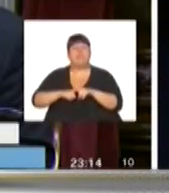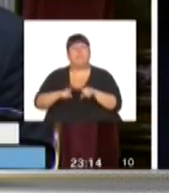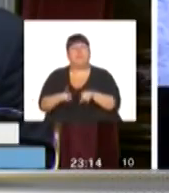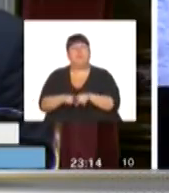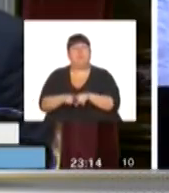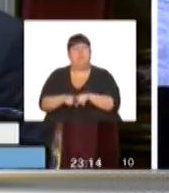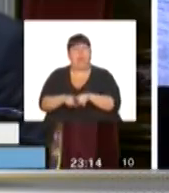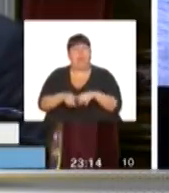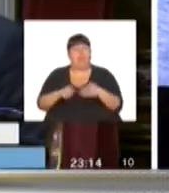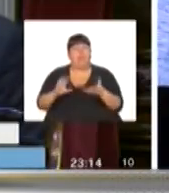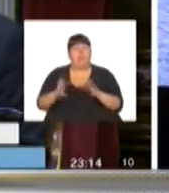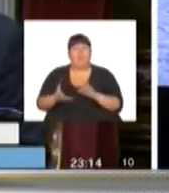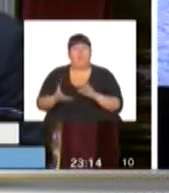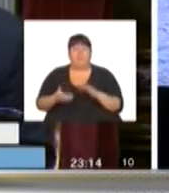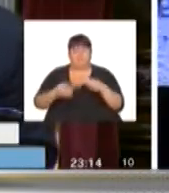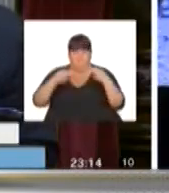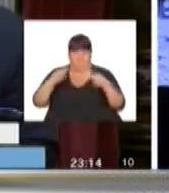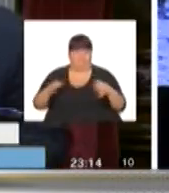porque quien